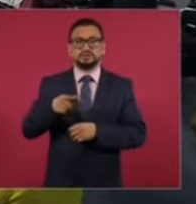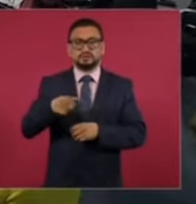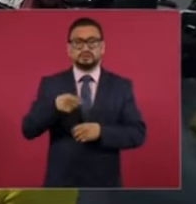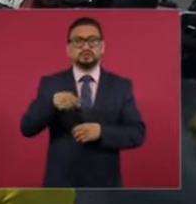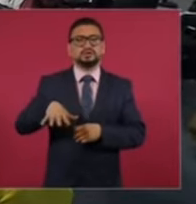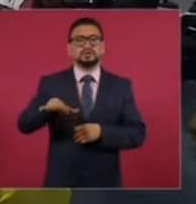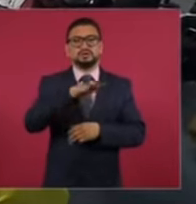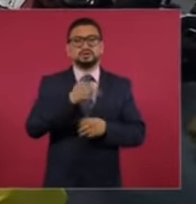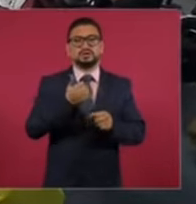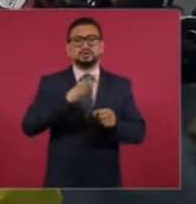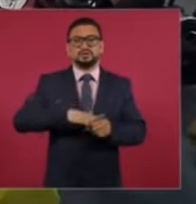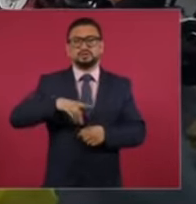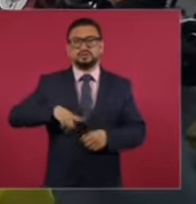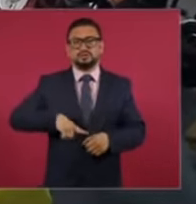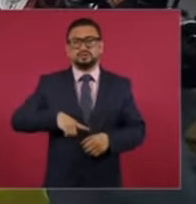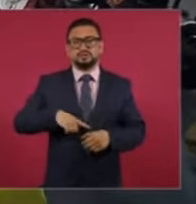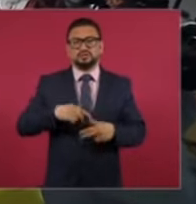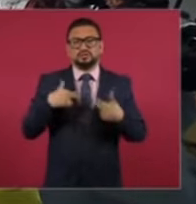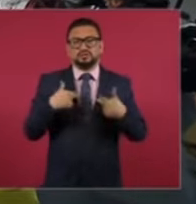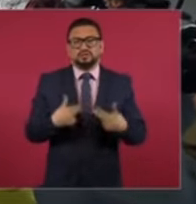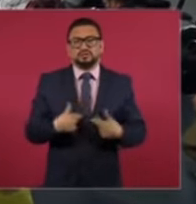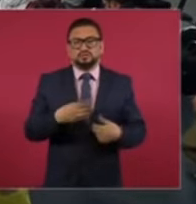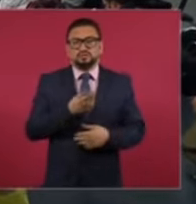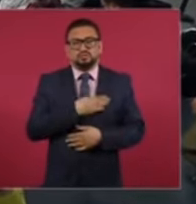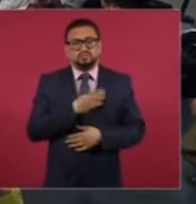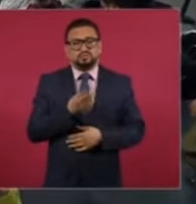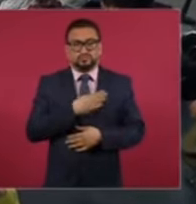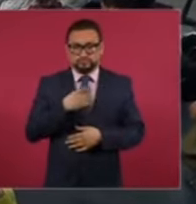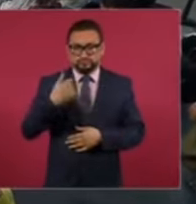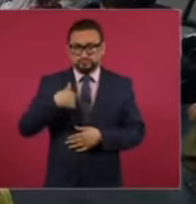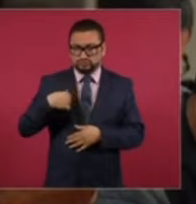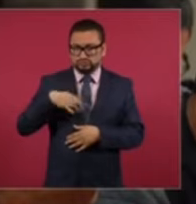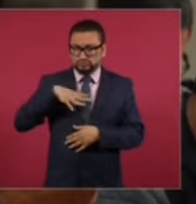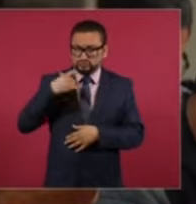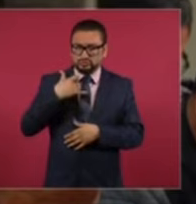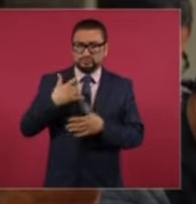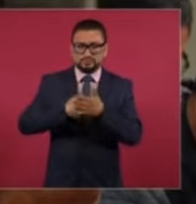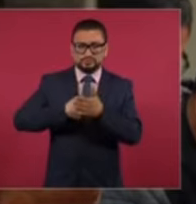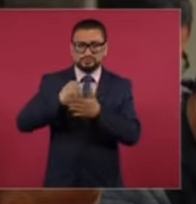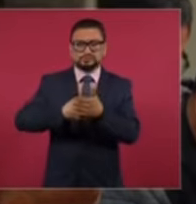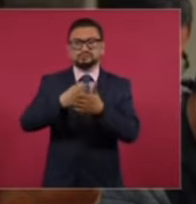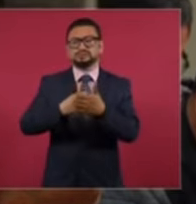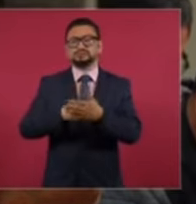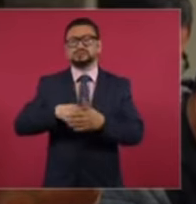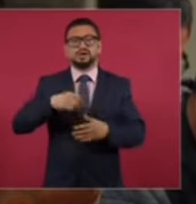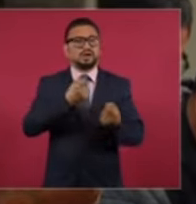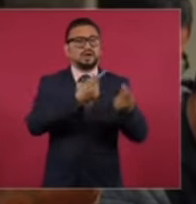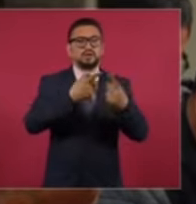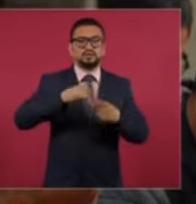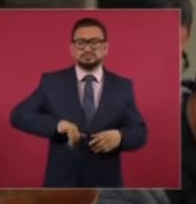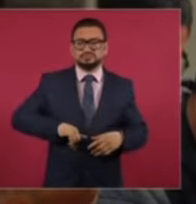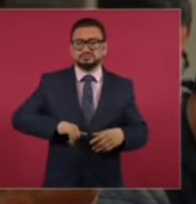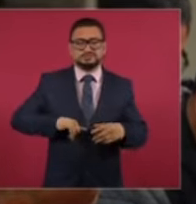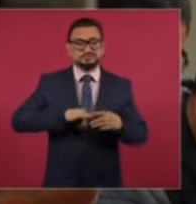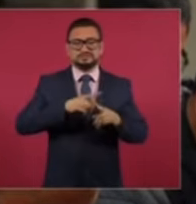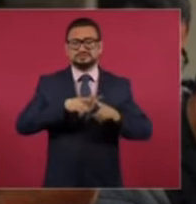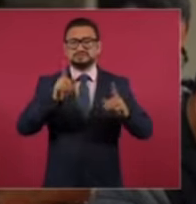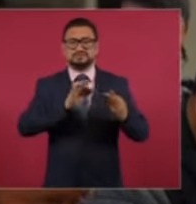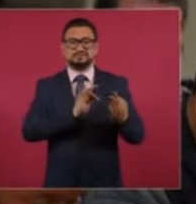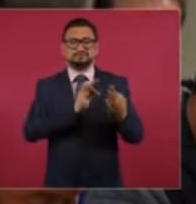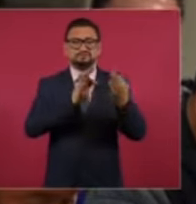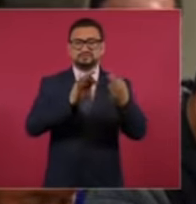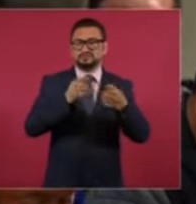su administración. Desde mi trinchera he luchado contra diferentes intereses que dañan el tejido social, la